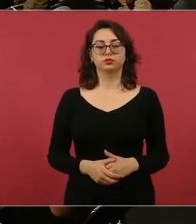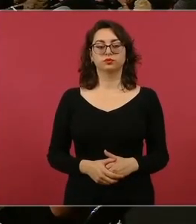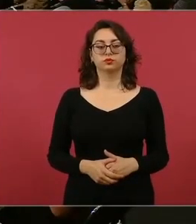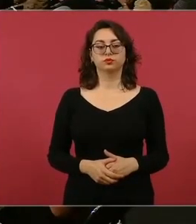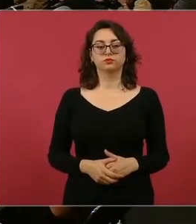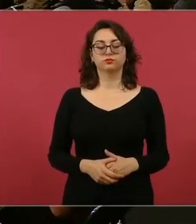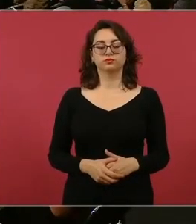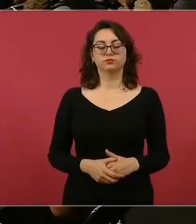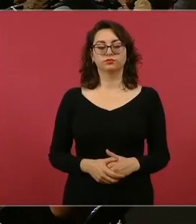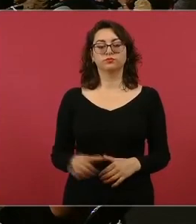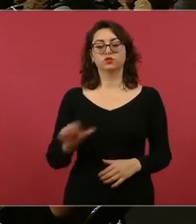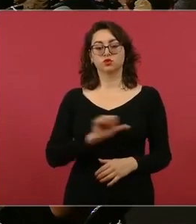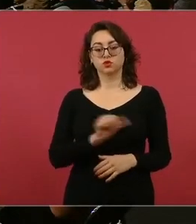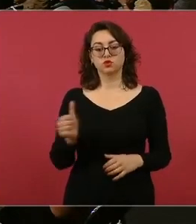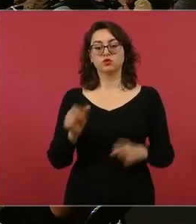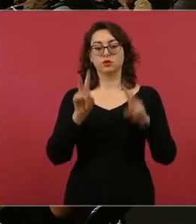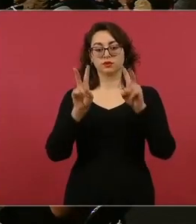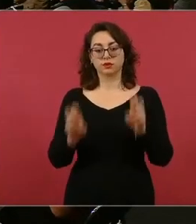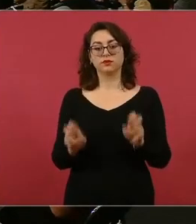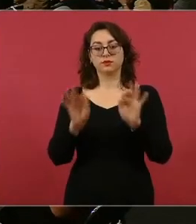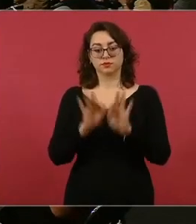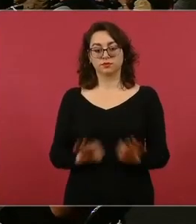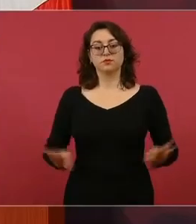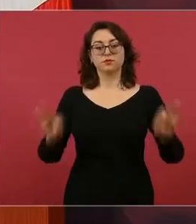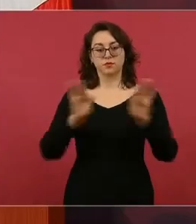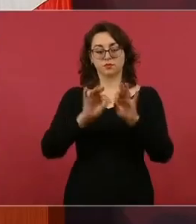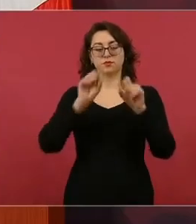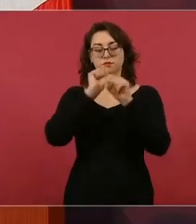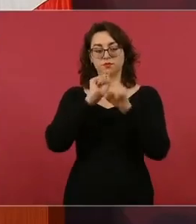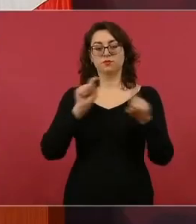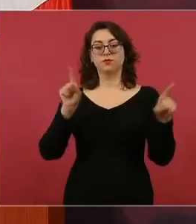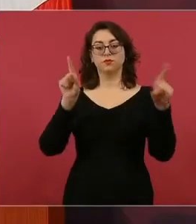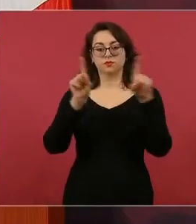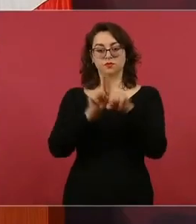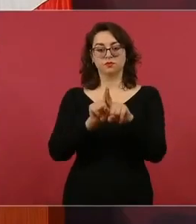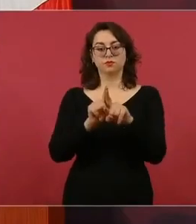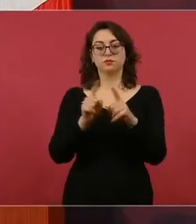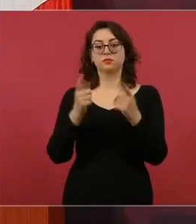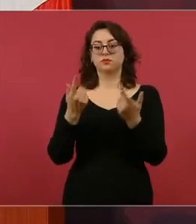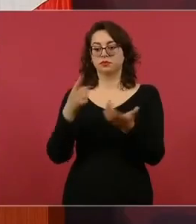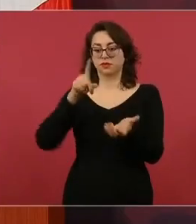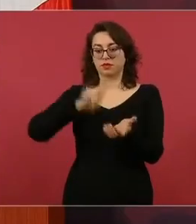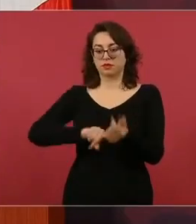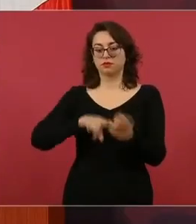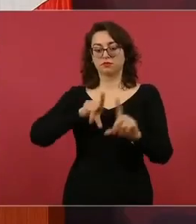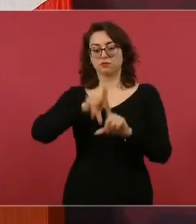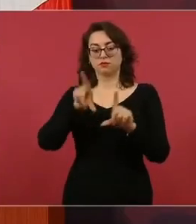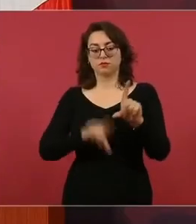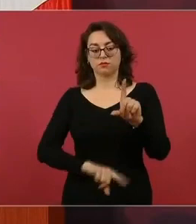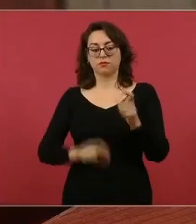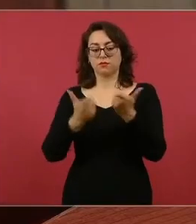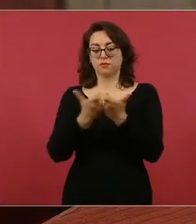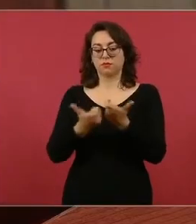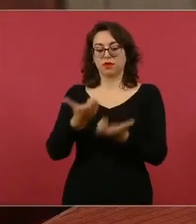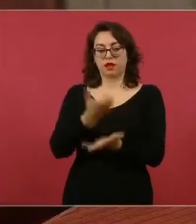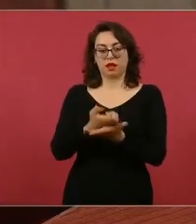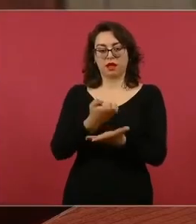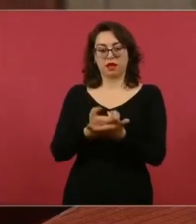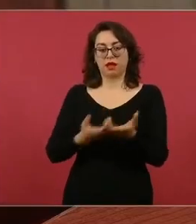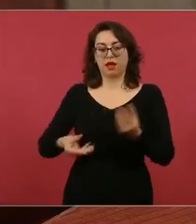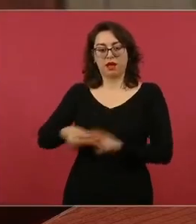Esto también es importante, el crecimiento de la economía. Vamos creciendo.